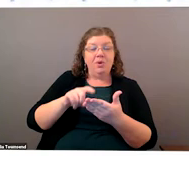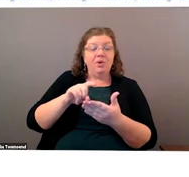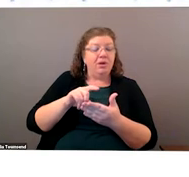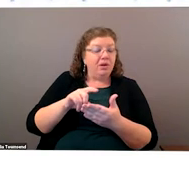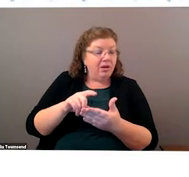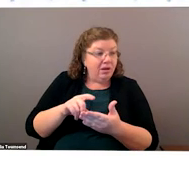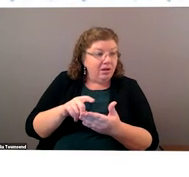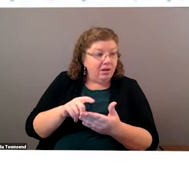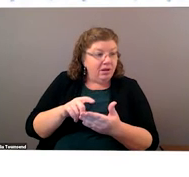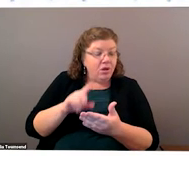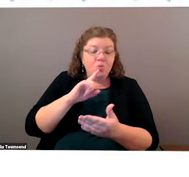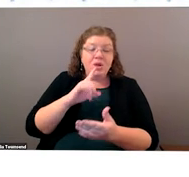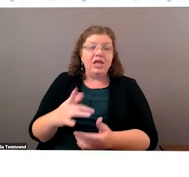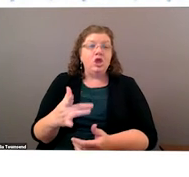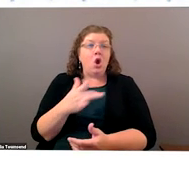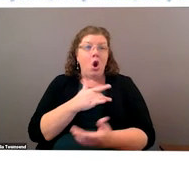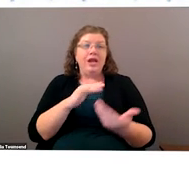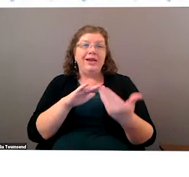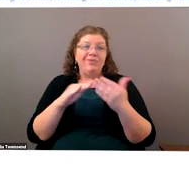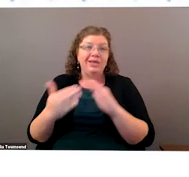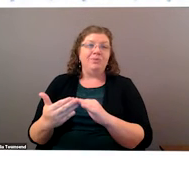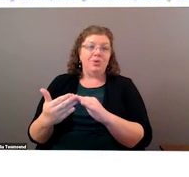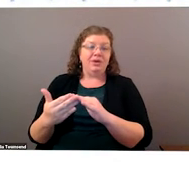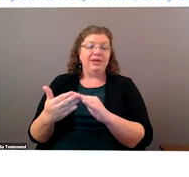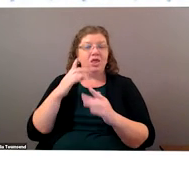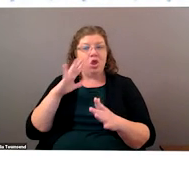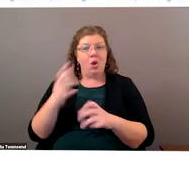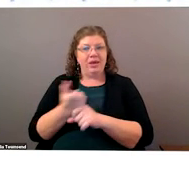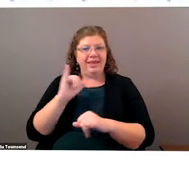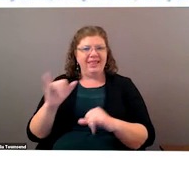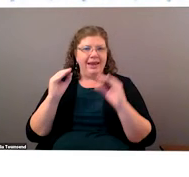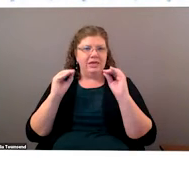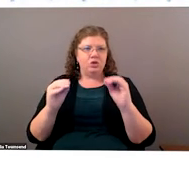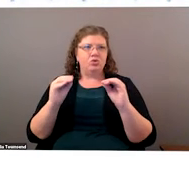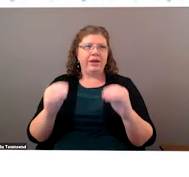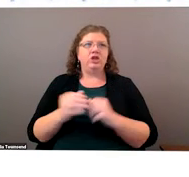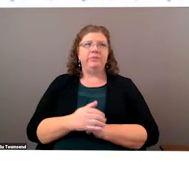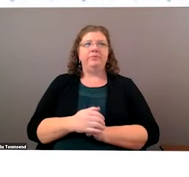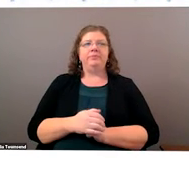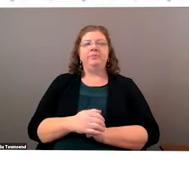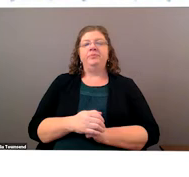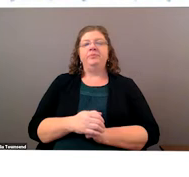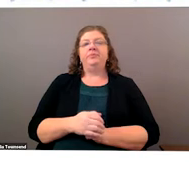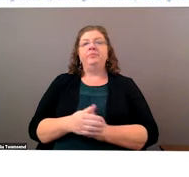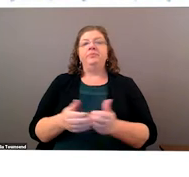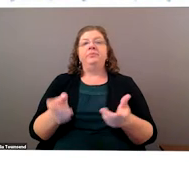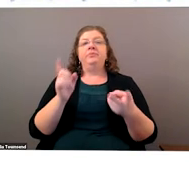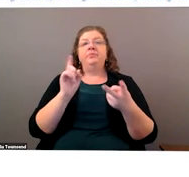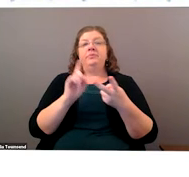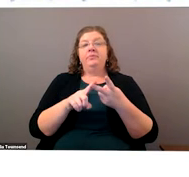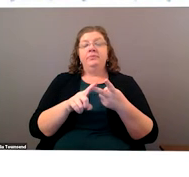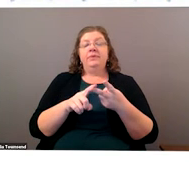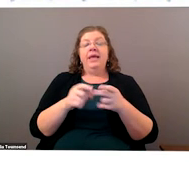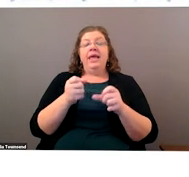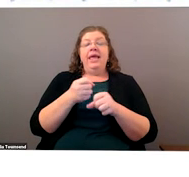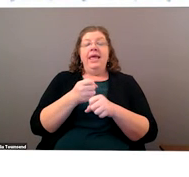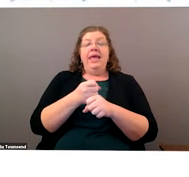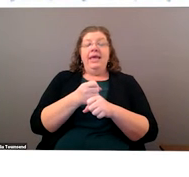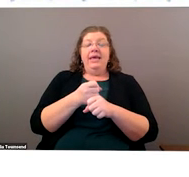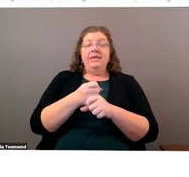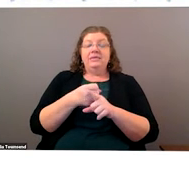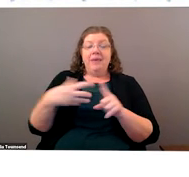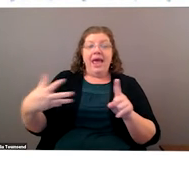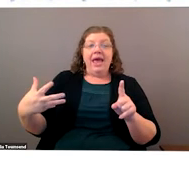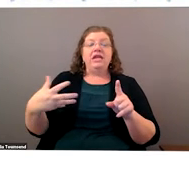en su comunidad pueden recibir esta instrucción. La segunda es expandir las intervenciones de lenguaje